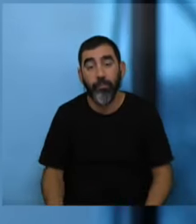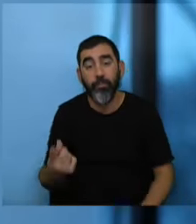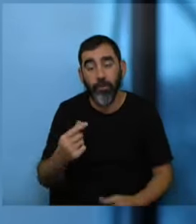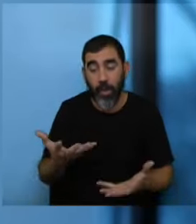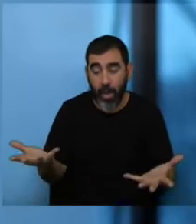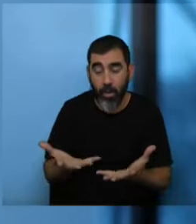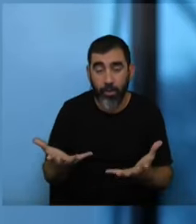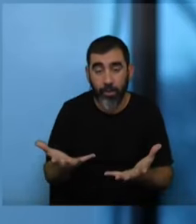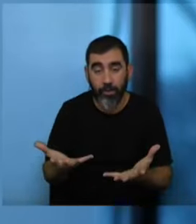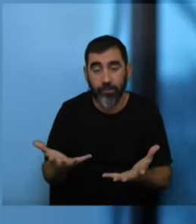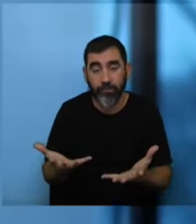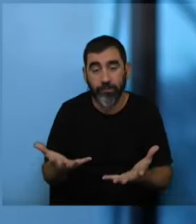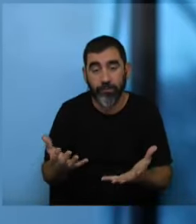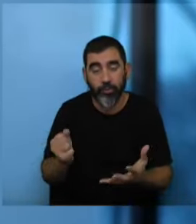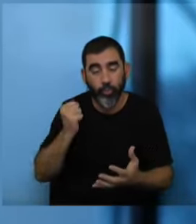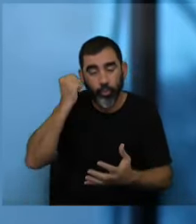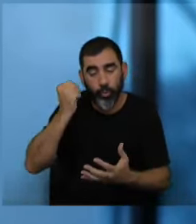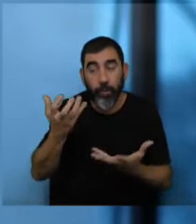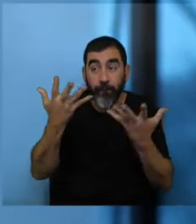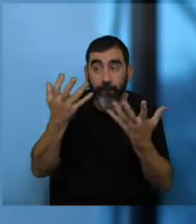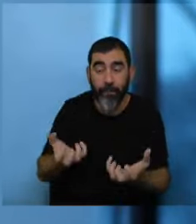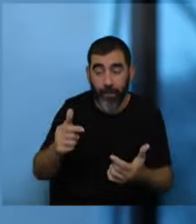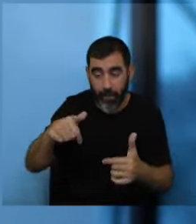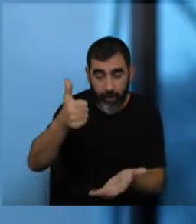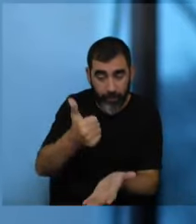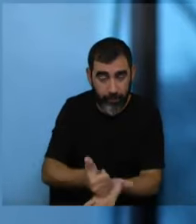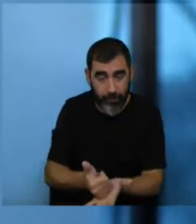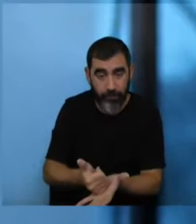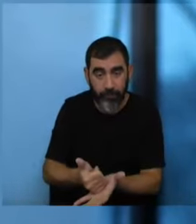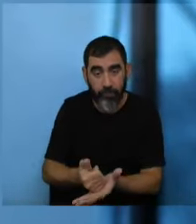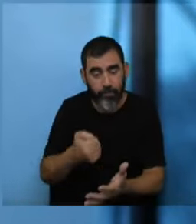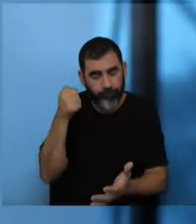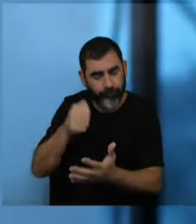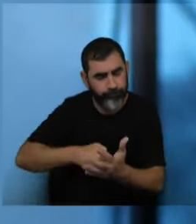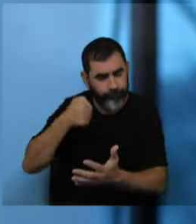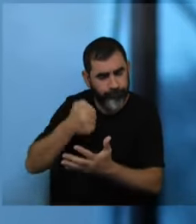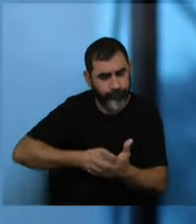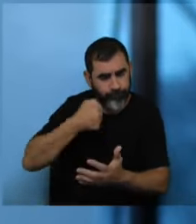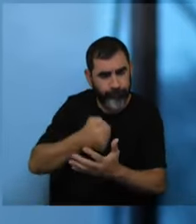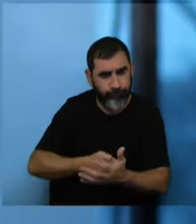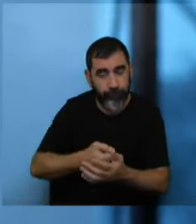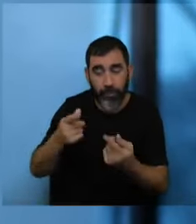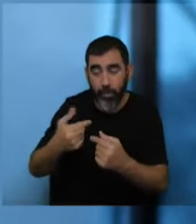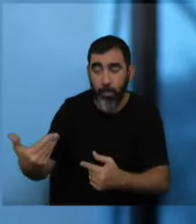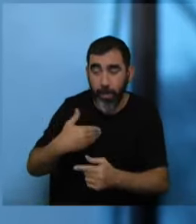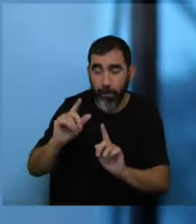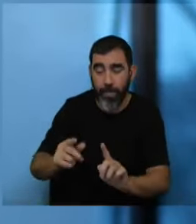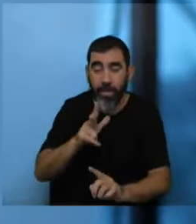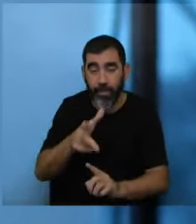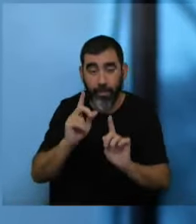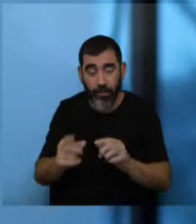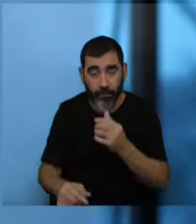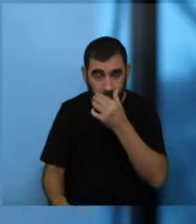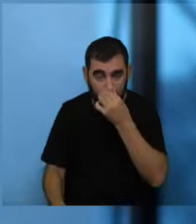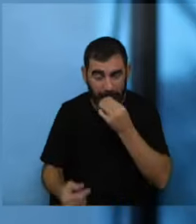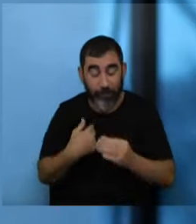hoy tener esa esas ganas de querer estar acá y de ser porfiado En ese sentido y porque ellos también me lo piden no porque